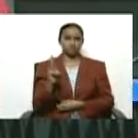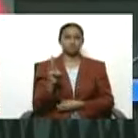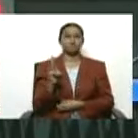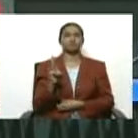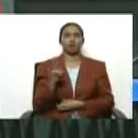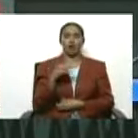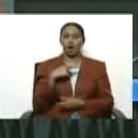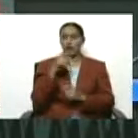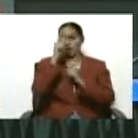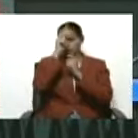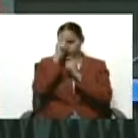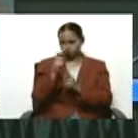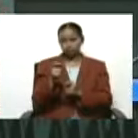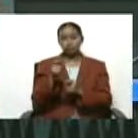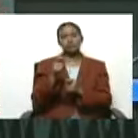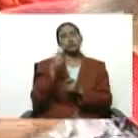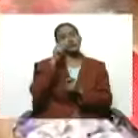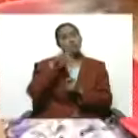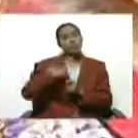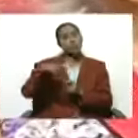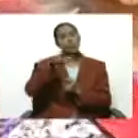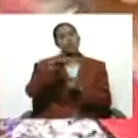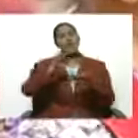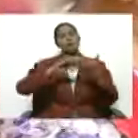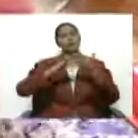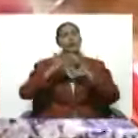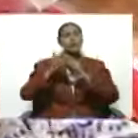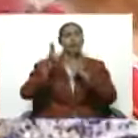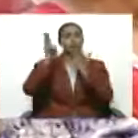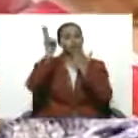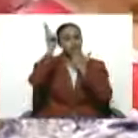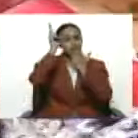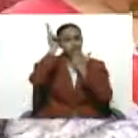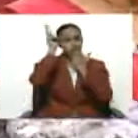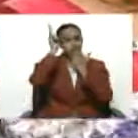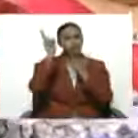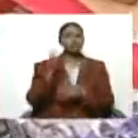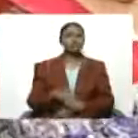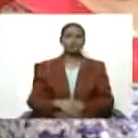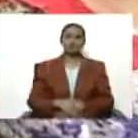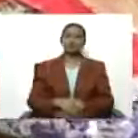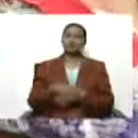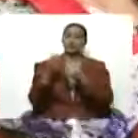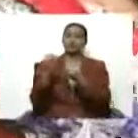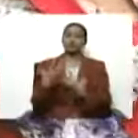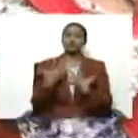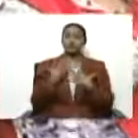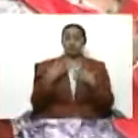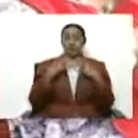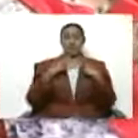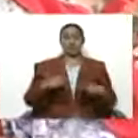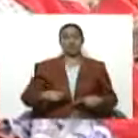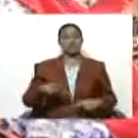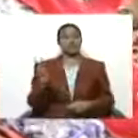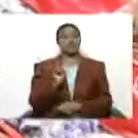hermanos de los pueblos originarios, a los hermanos que nos dieron la vida en este país,